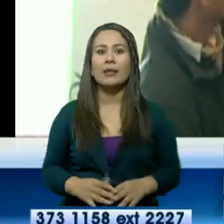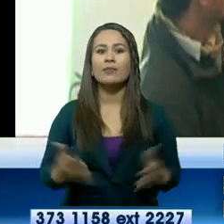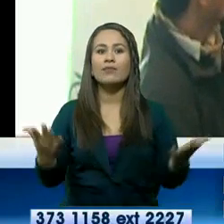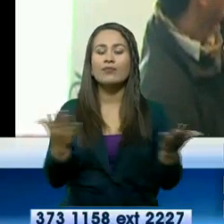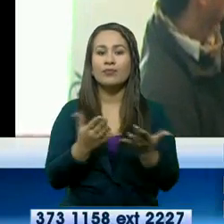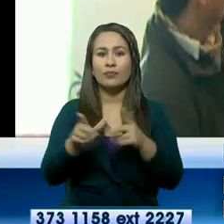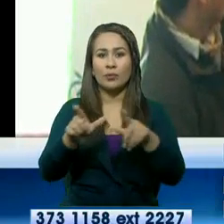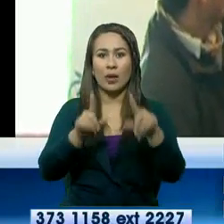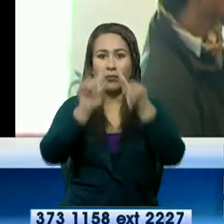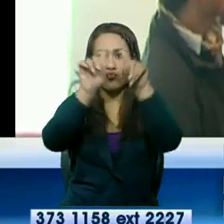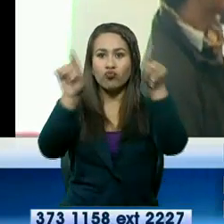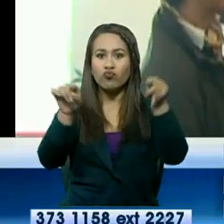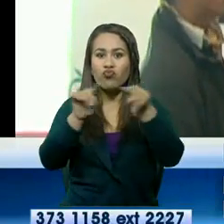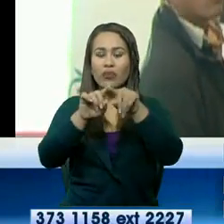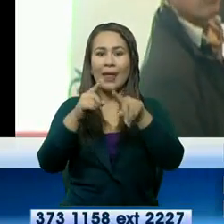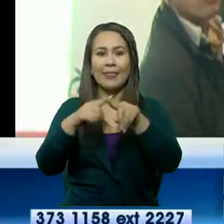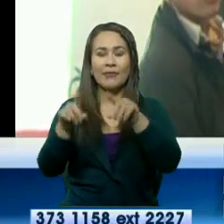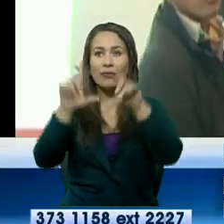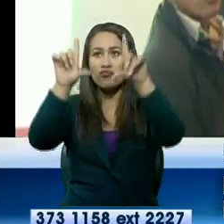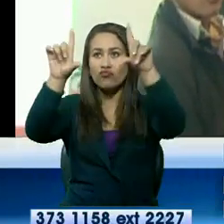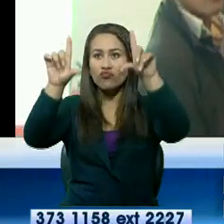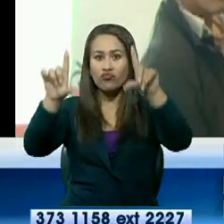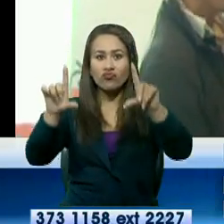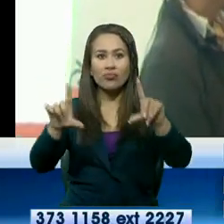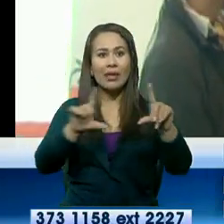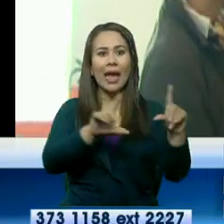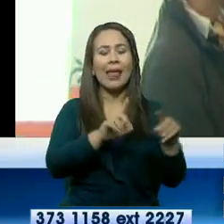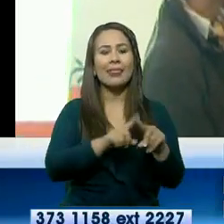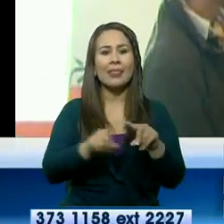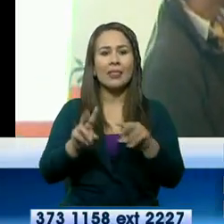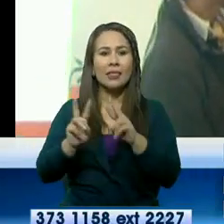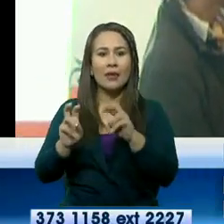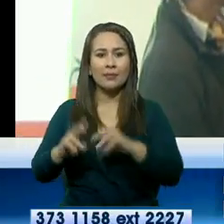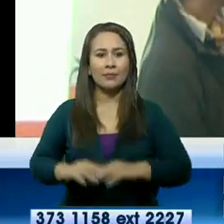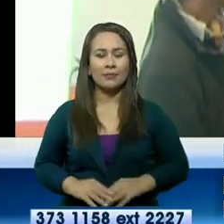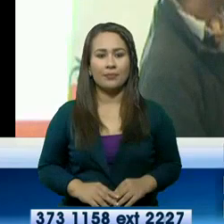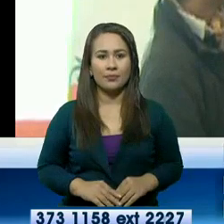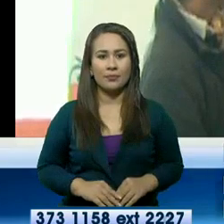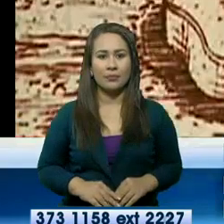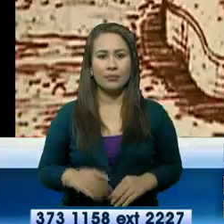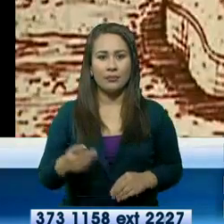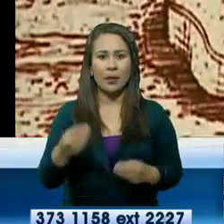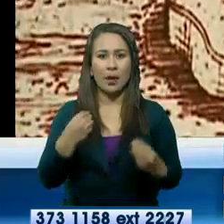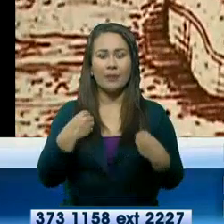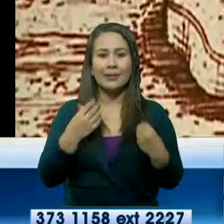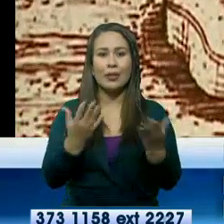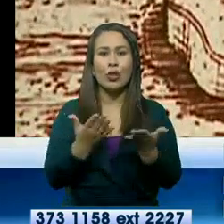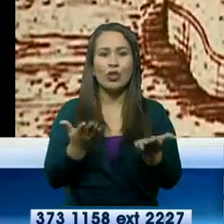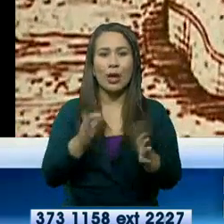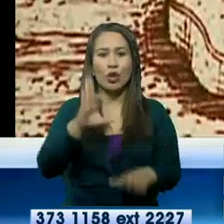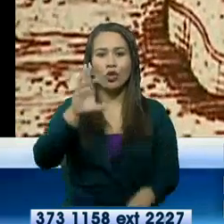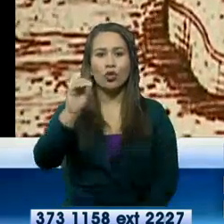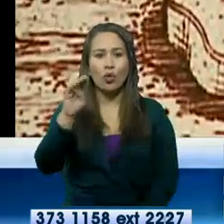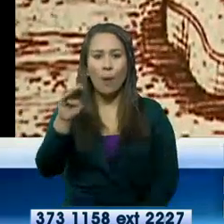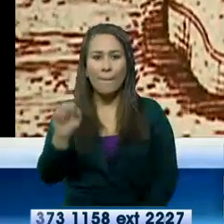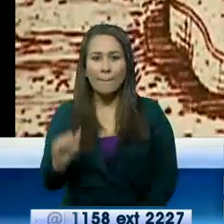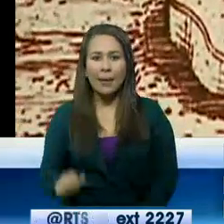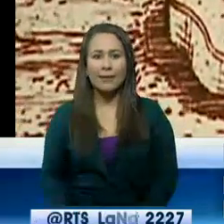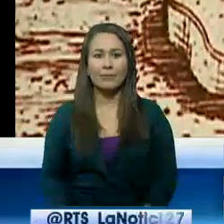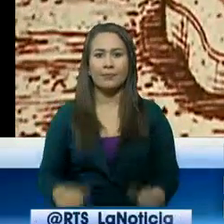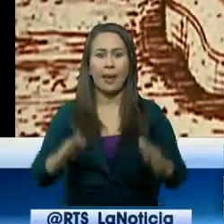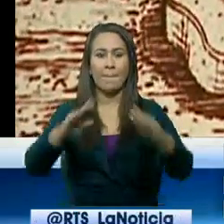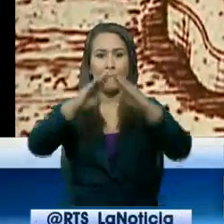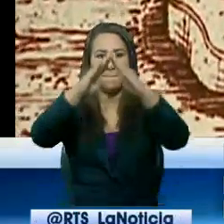graficando, a Pambamarca, que es uno de los sitios arqueológicos aquí dentro de nuestro cantón, las tolas del pueblo y una